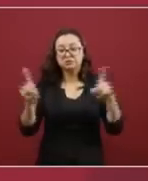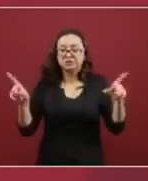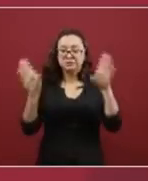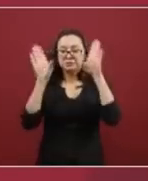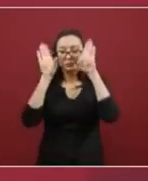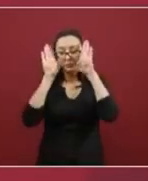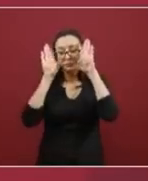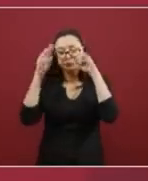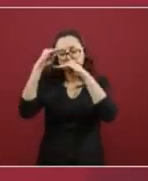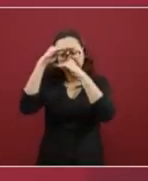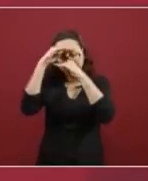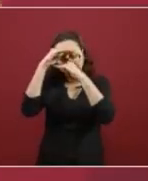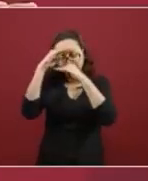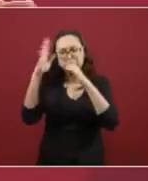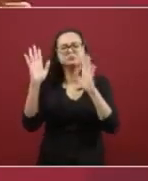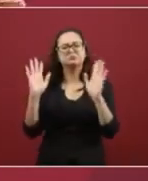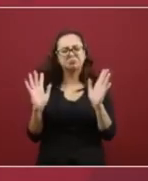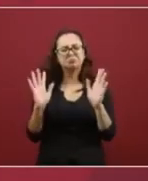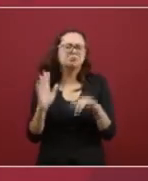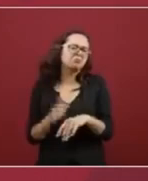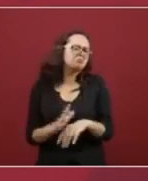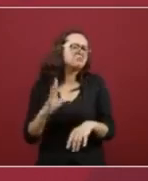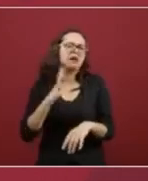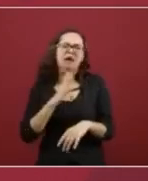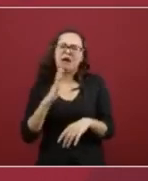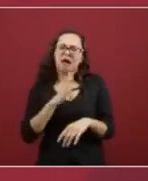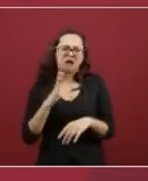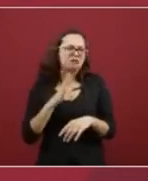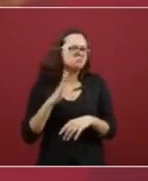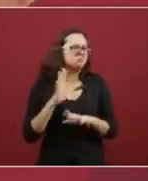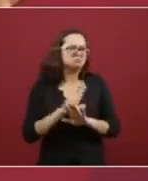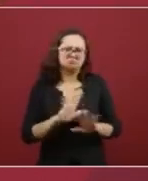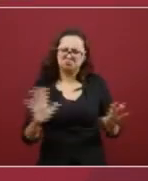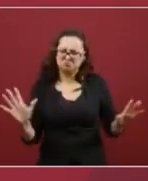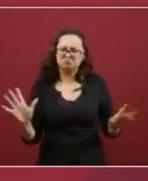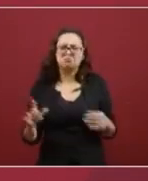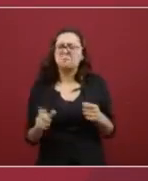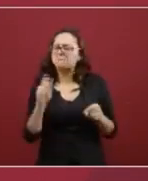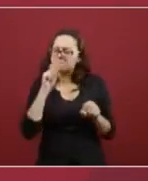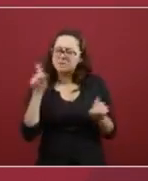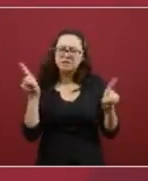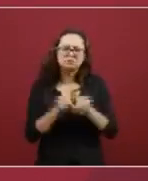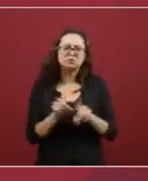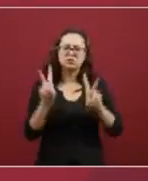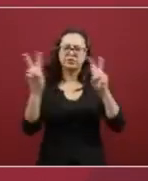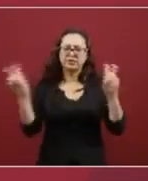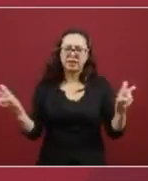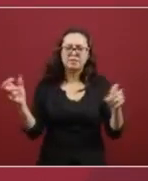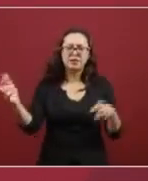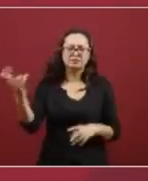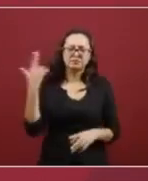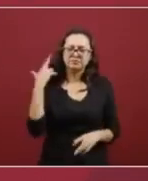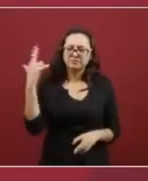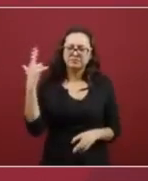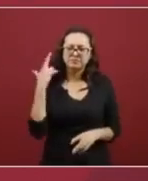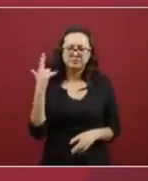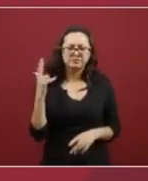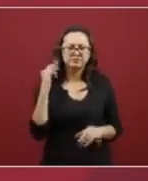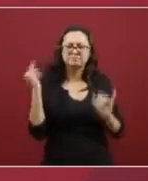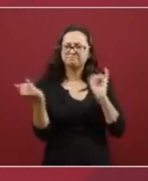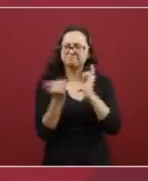conservadoras, pero hay todo el abanico. En la radio, lo mismo. Esa es